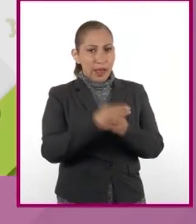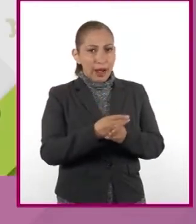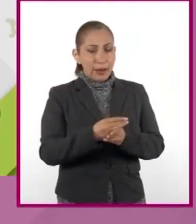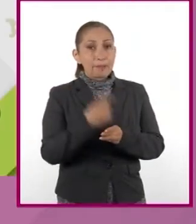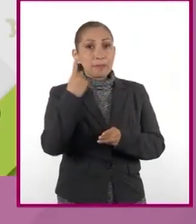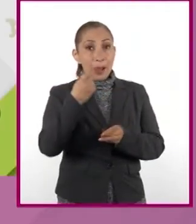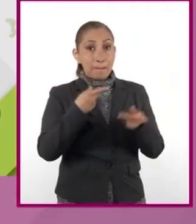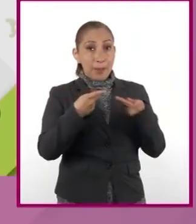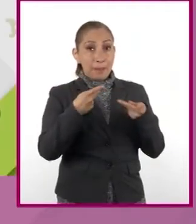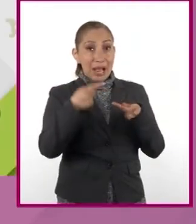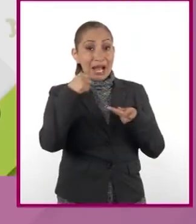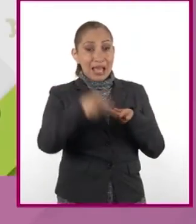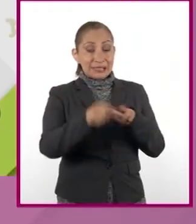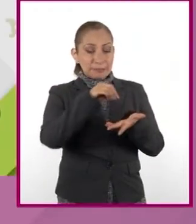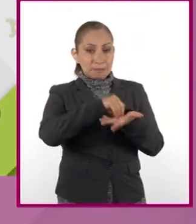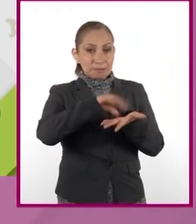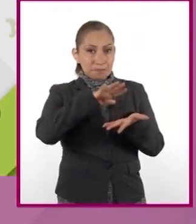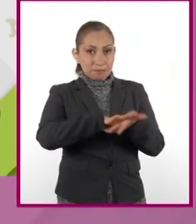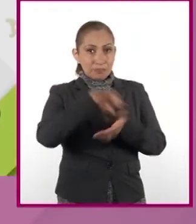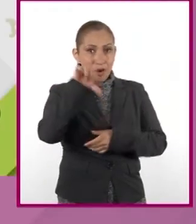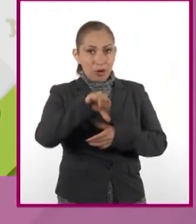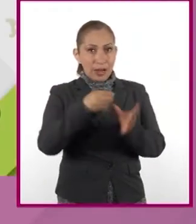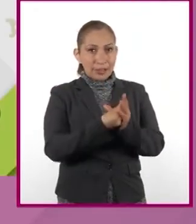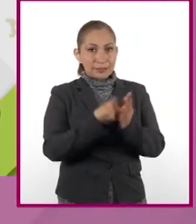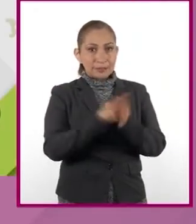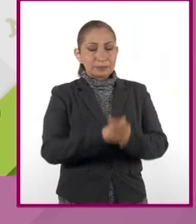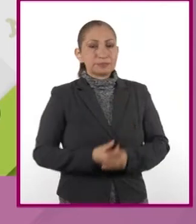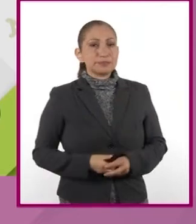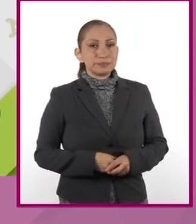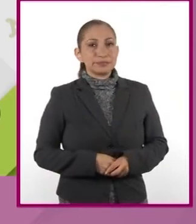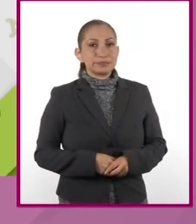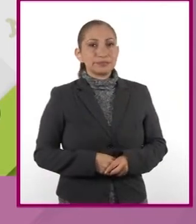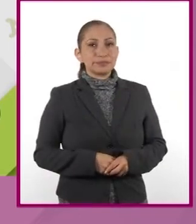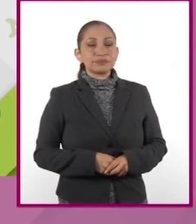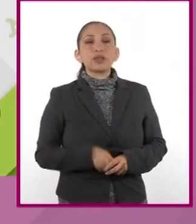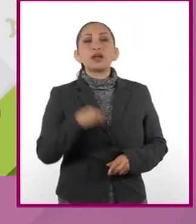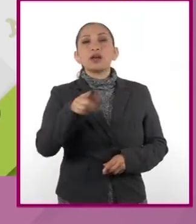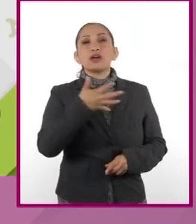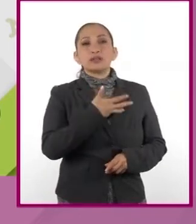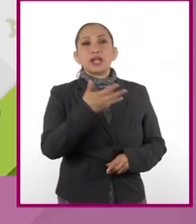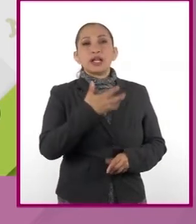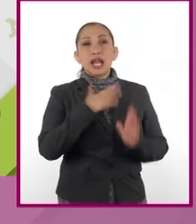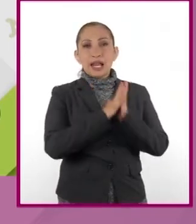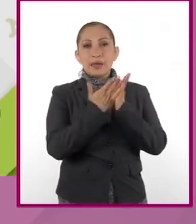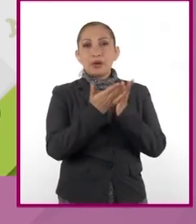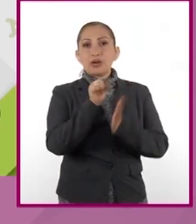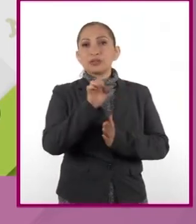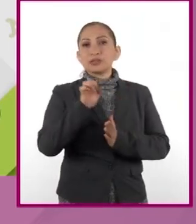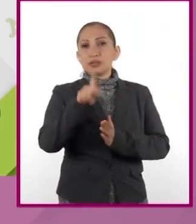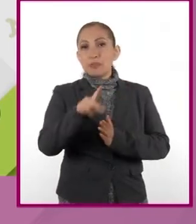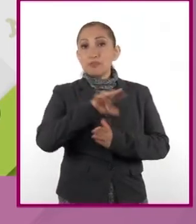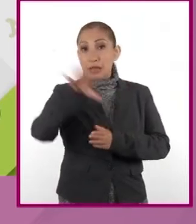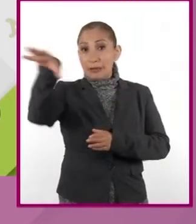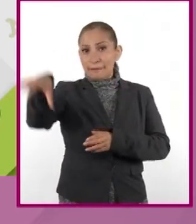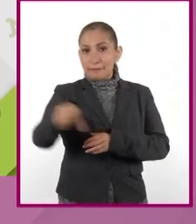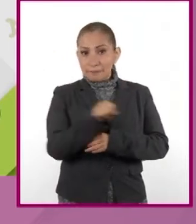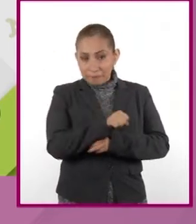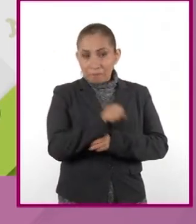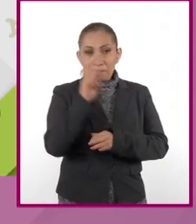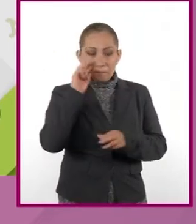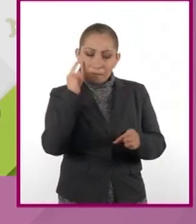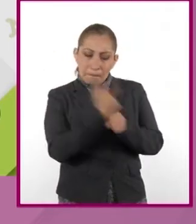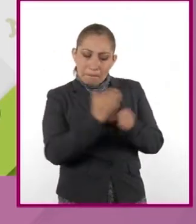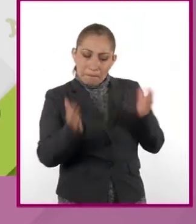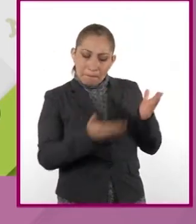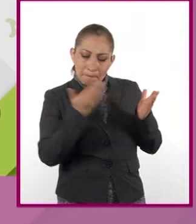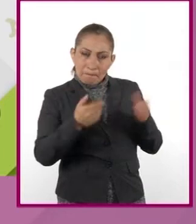para elaborar los apuntes de esta sesión. Si cuentan con su libro de texto, vayan por él e